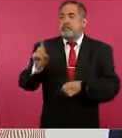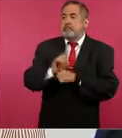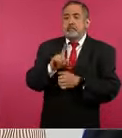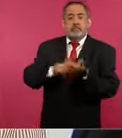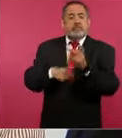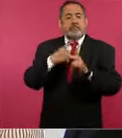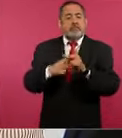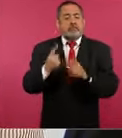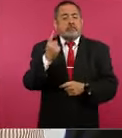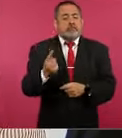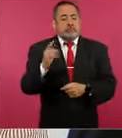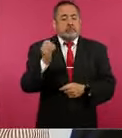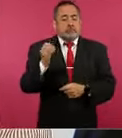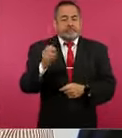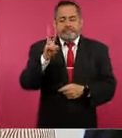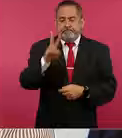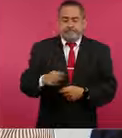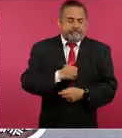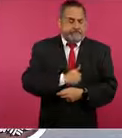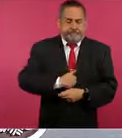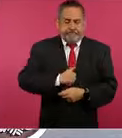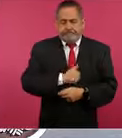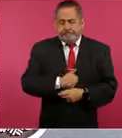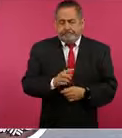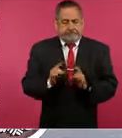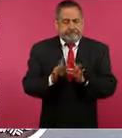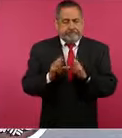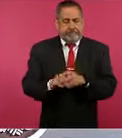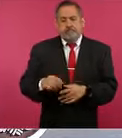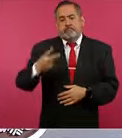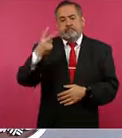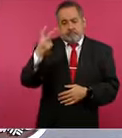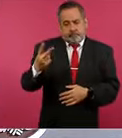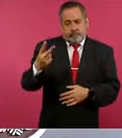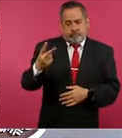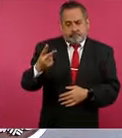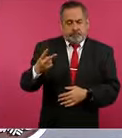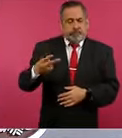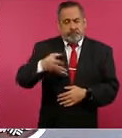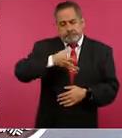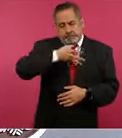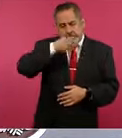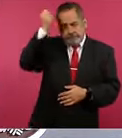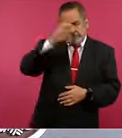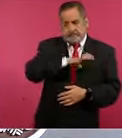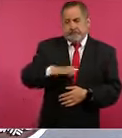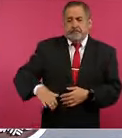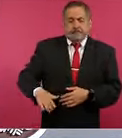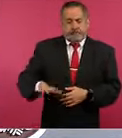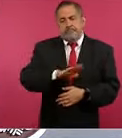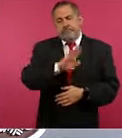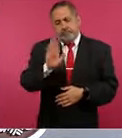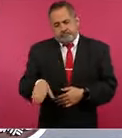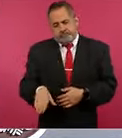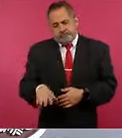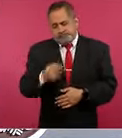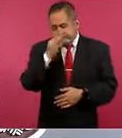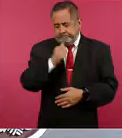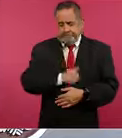1 de octubre, lamentablemente tenemos el registro de 2 candidatos fallecidos que